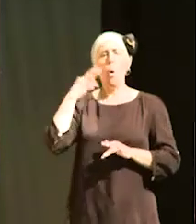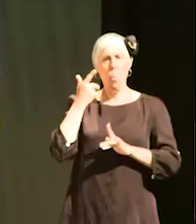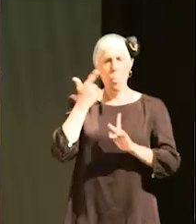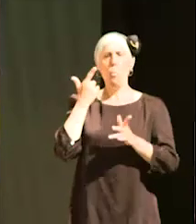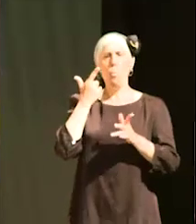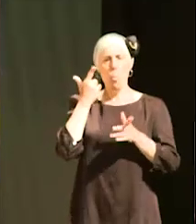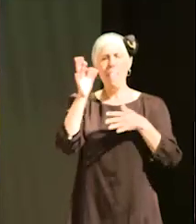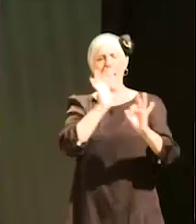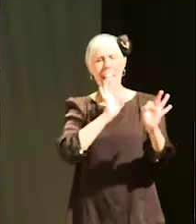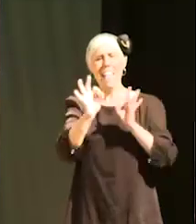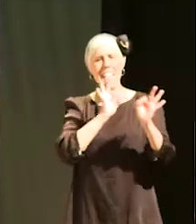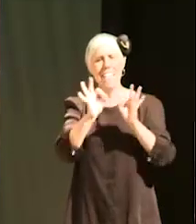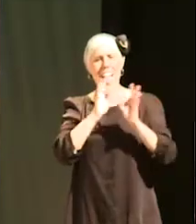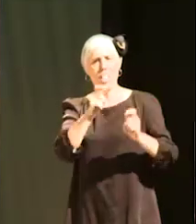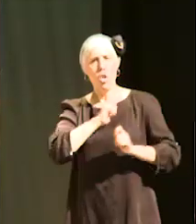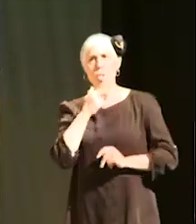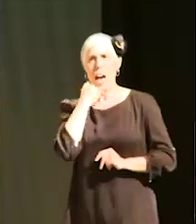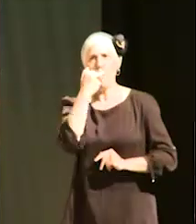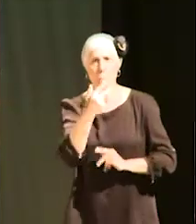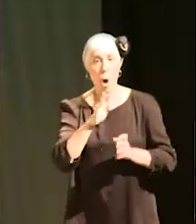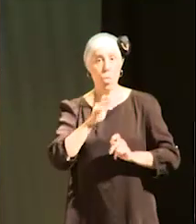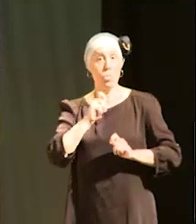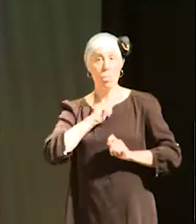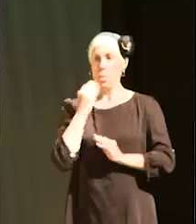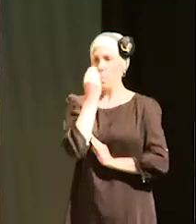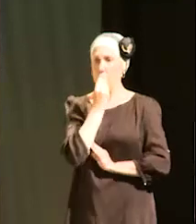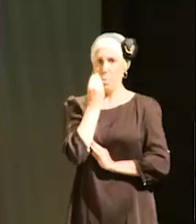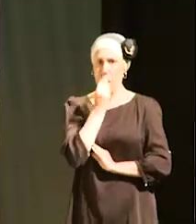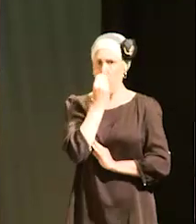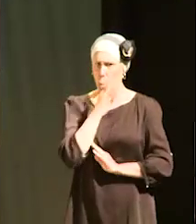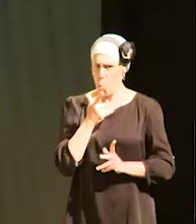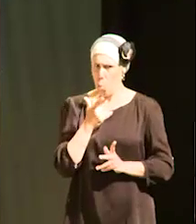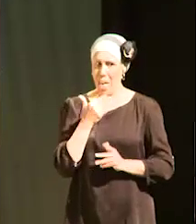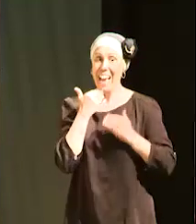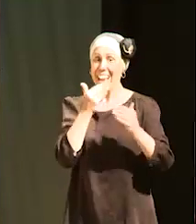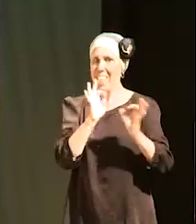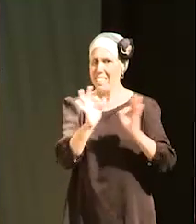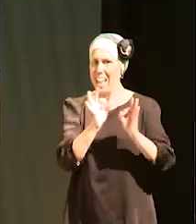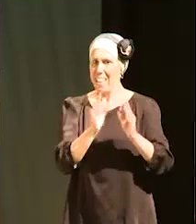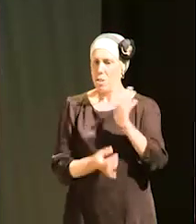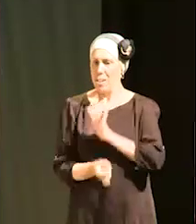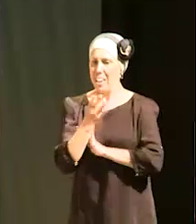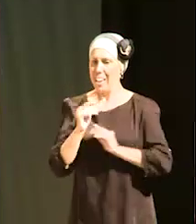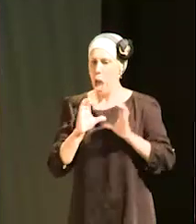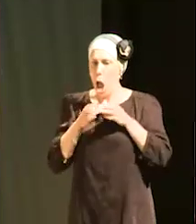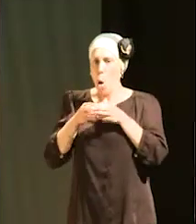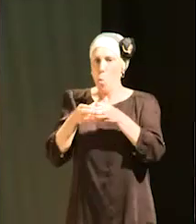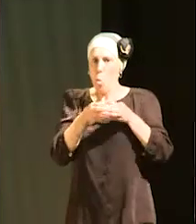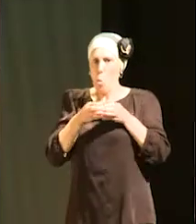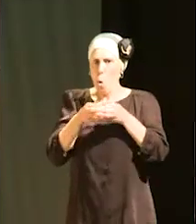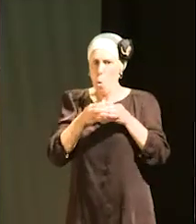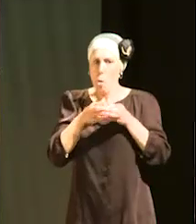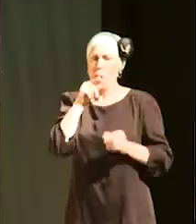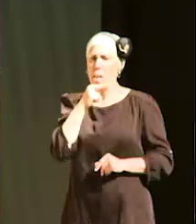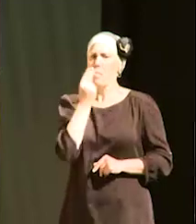posibilidad de voz de sanación y de crear comunidad eso ese compromiso